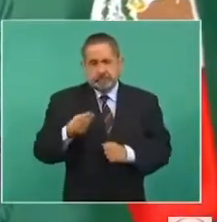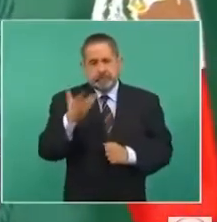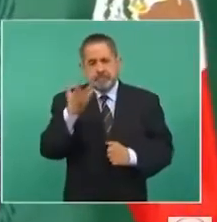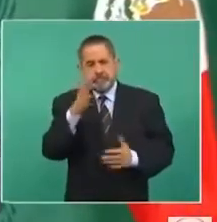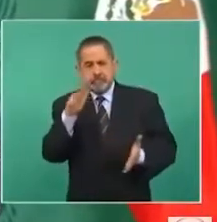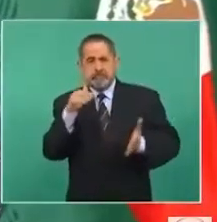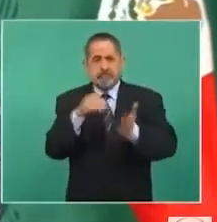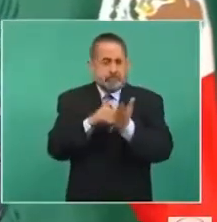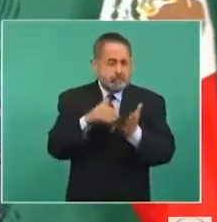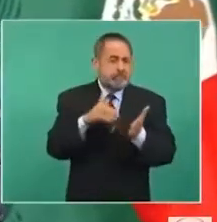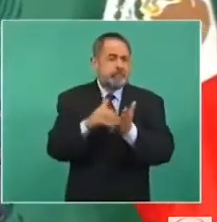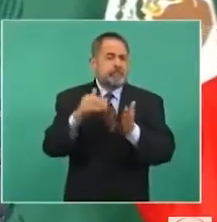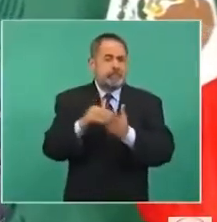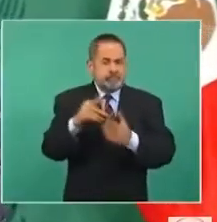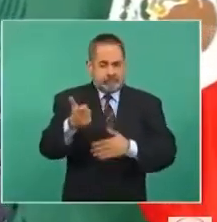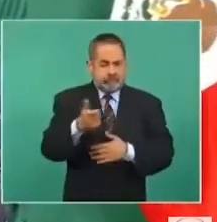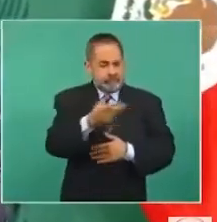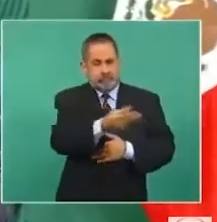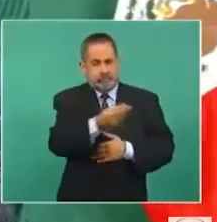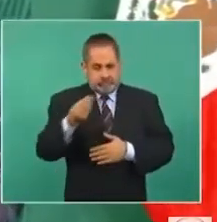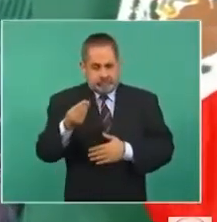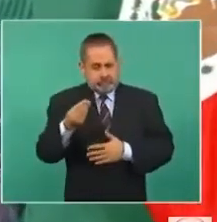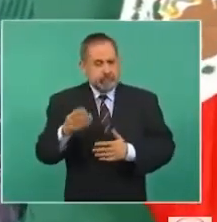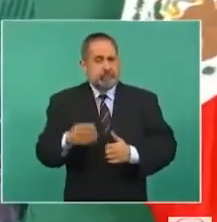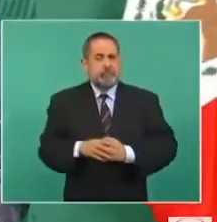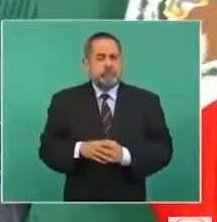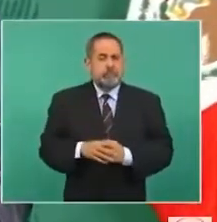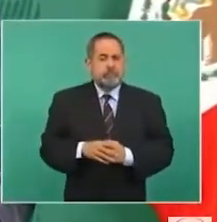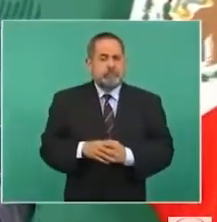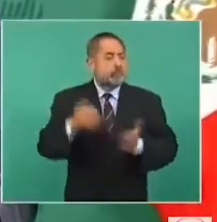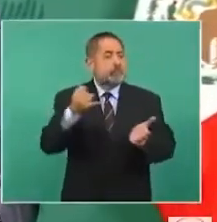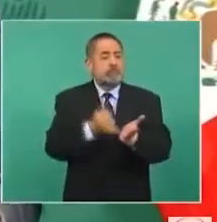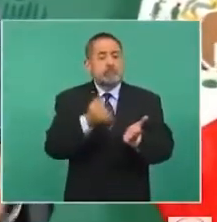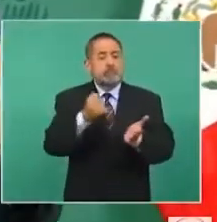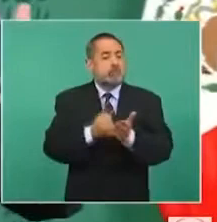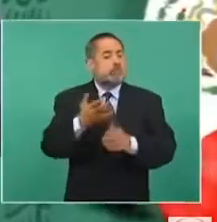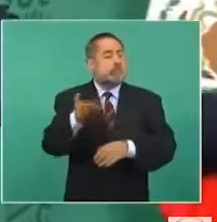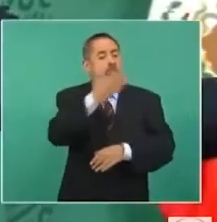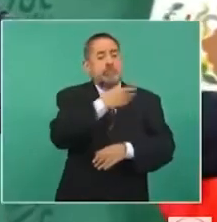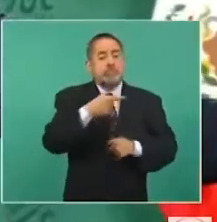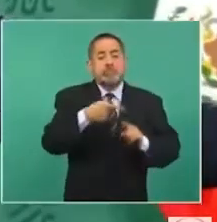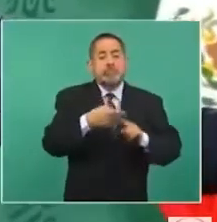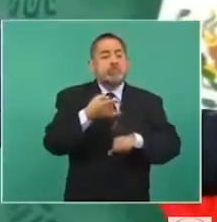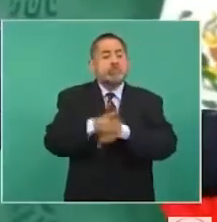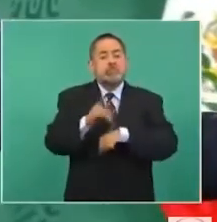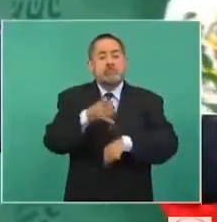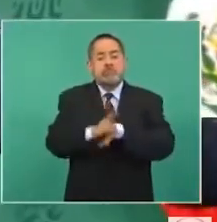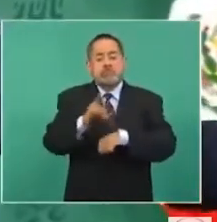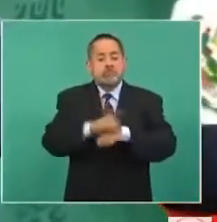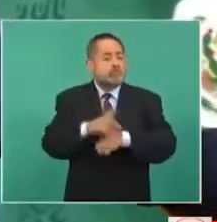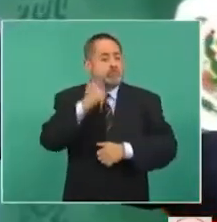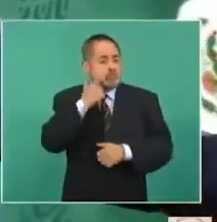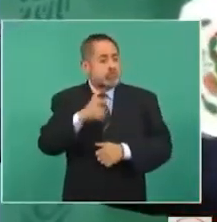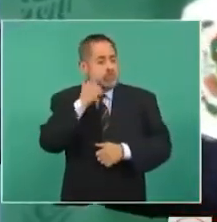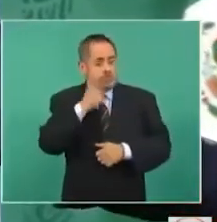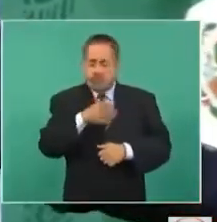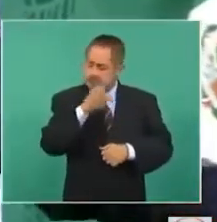10,000 millones de pesos de impuestos que no querían